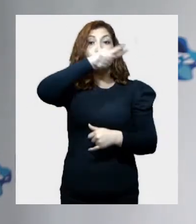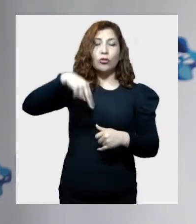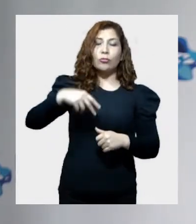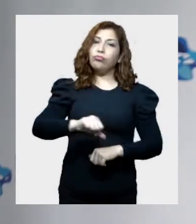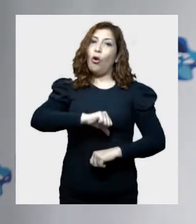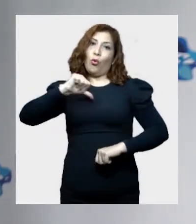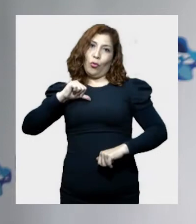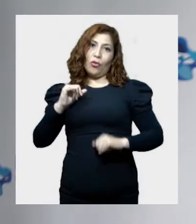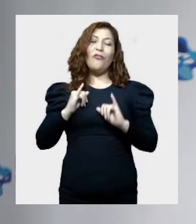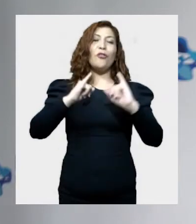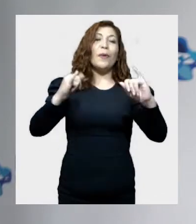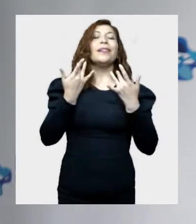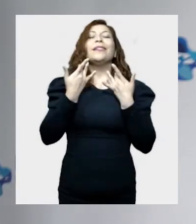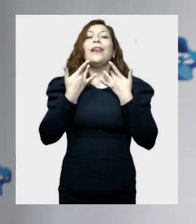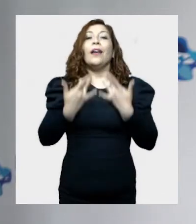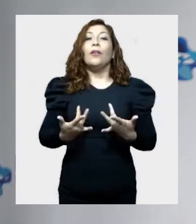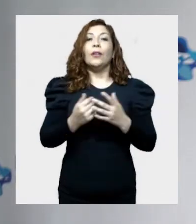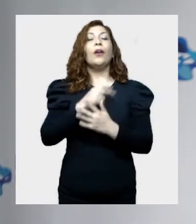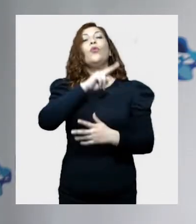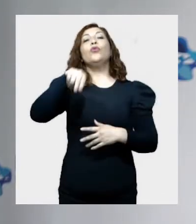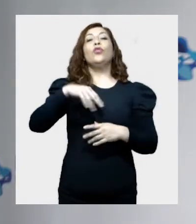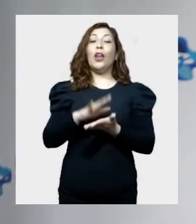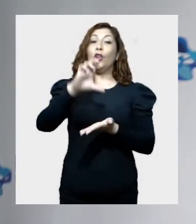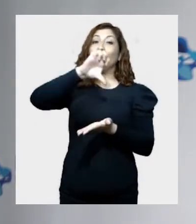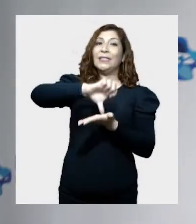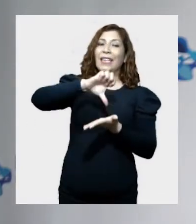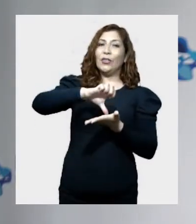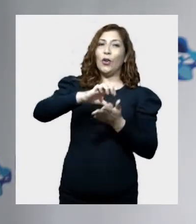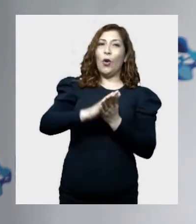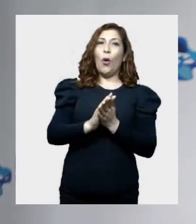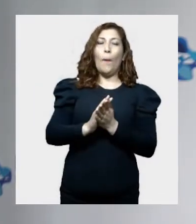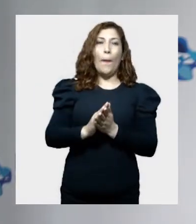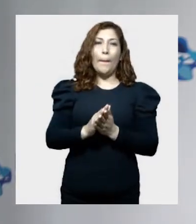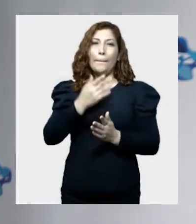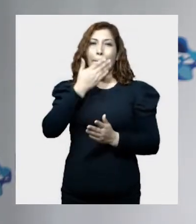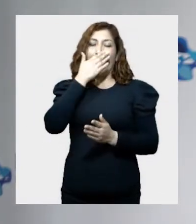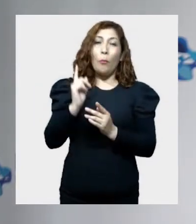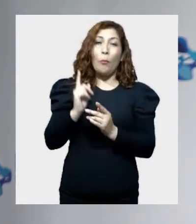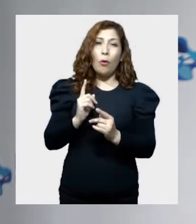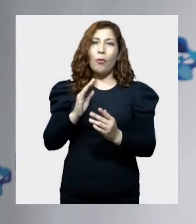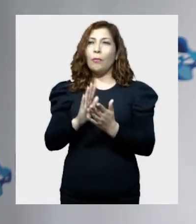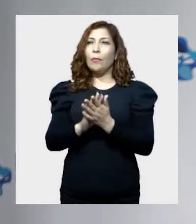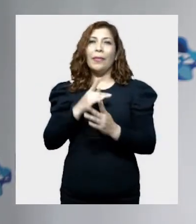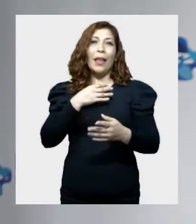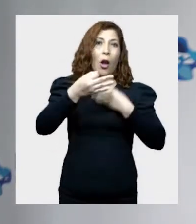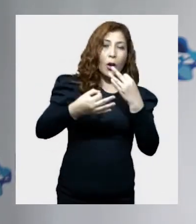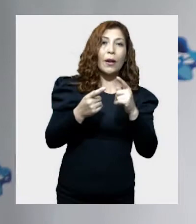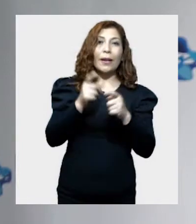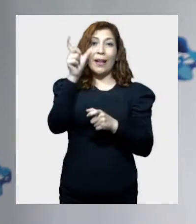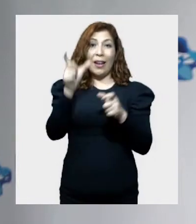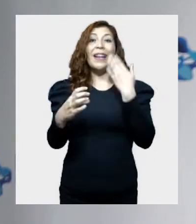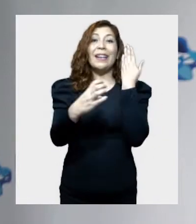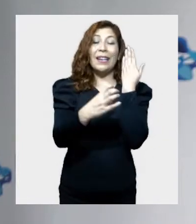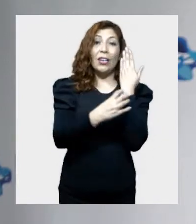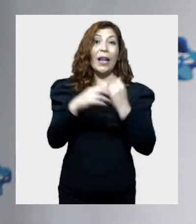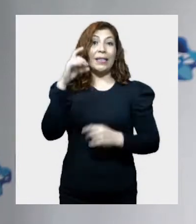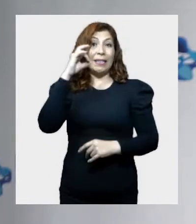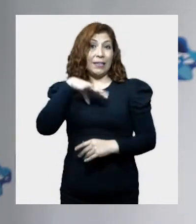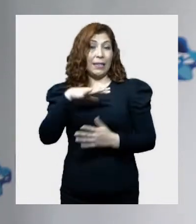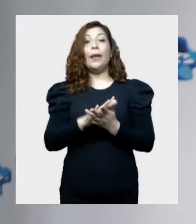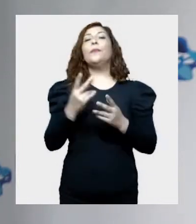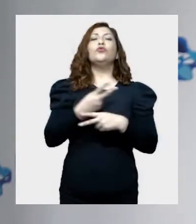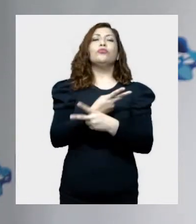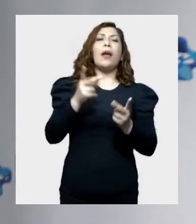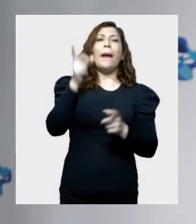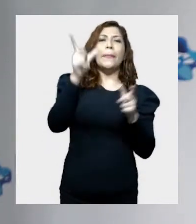orgullo informar que actualmente es uno de los centros de referencia a nivel nacional, por el número de pacientes, su organización y sus